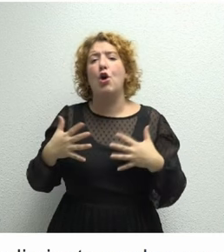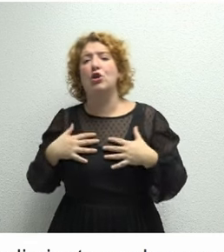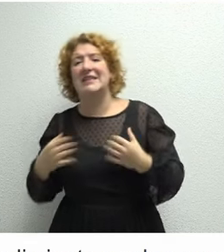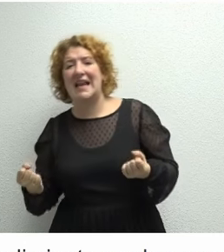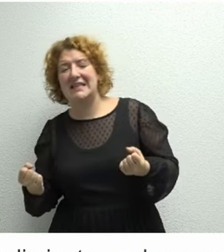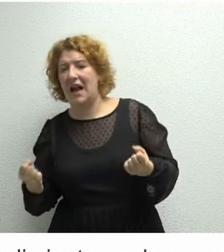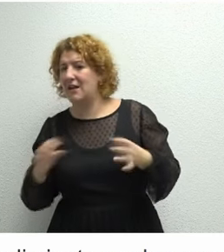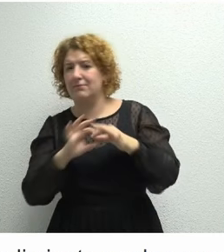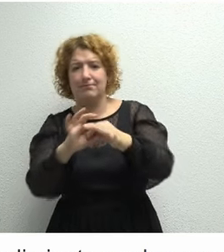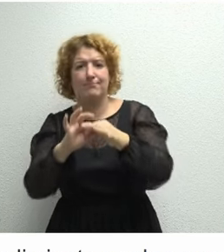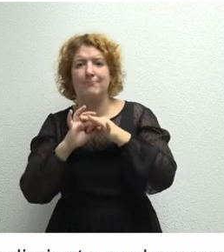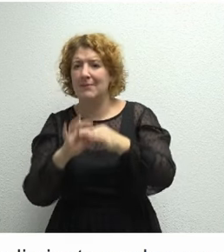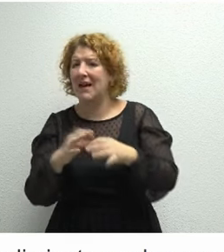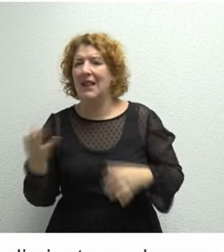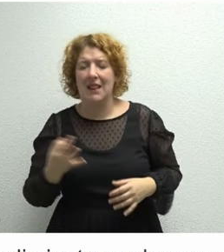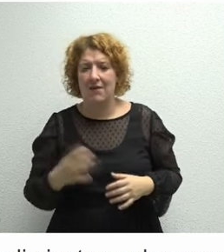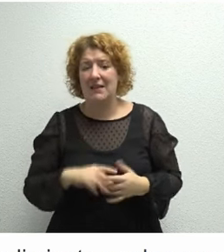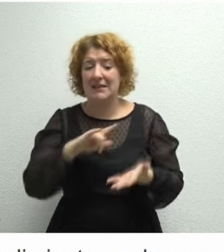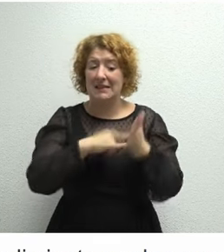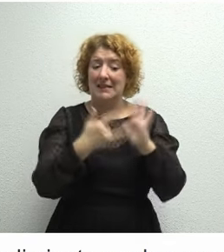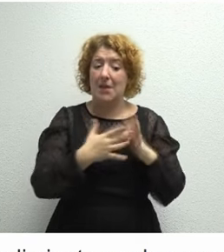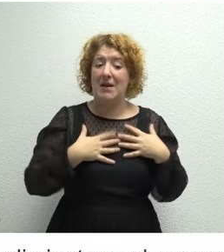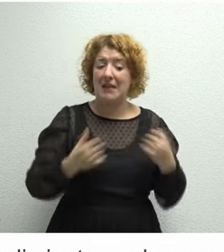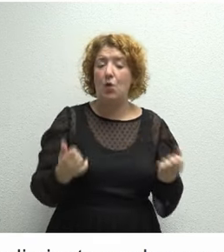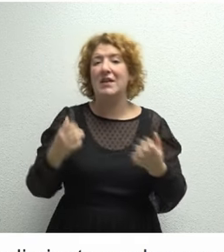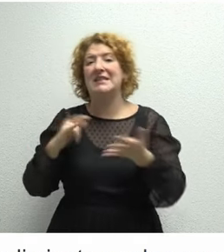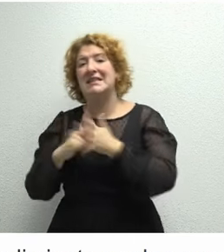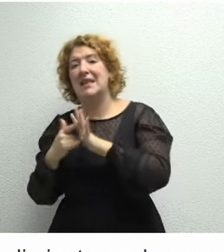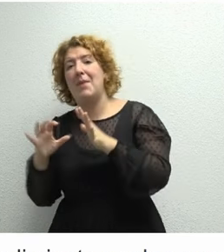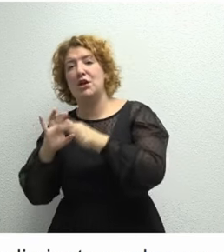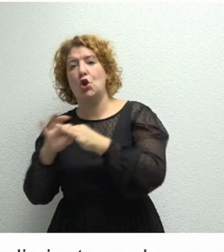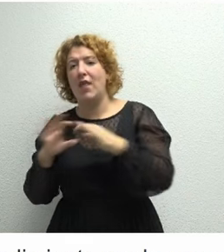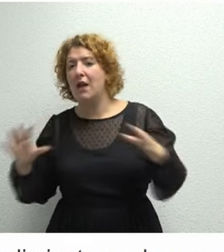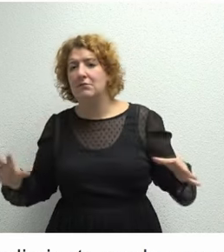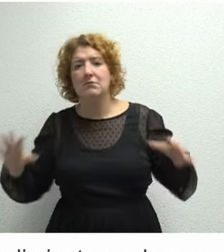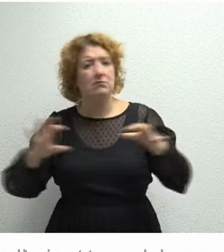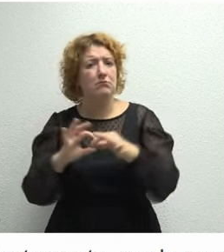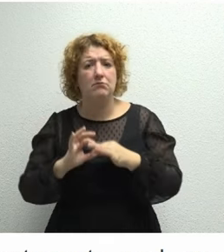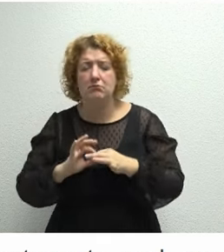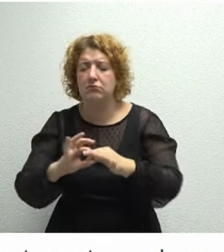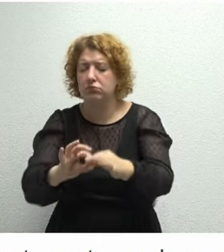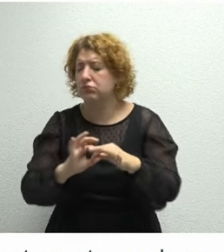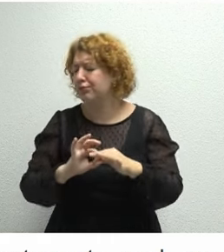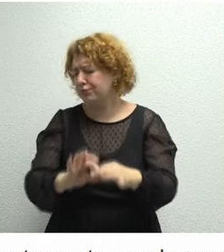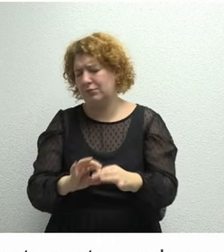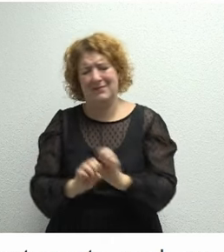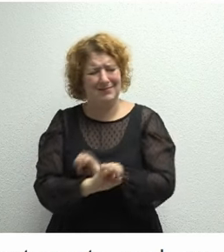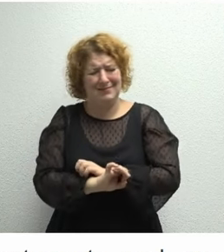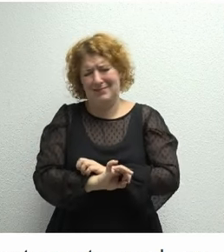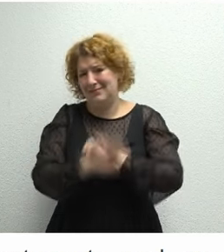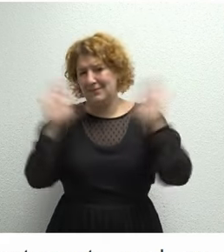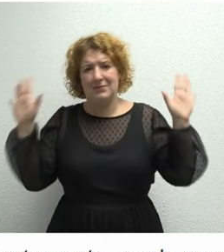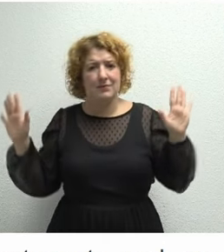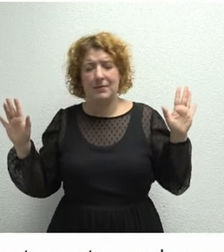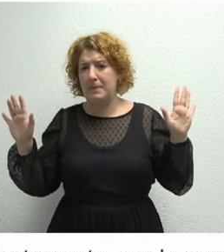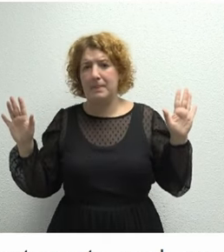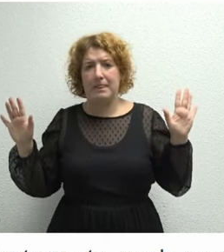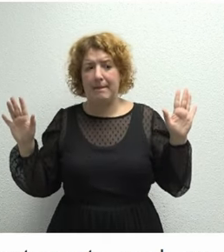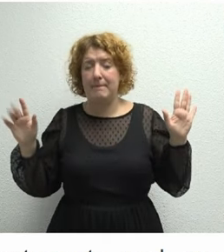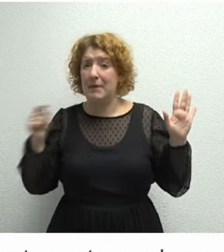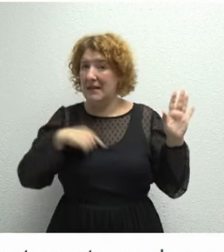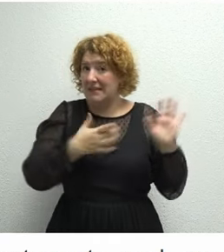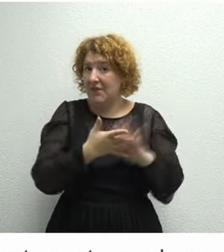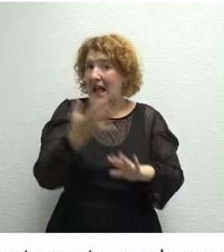sistema de salud y el sistema social se tienen que dar la mano de manera obligada o sea es que debemos de hacerlo y además porque es un deber y